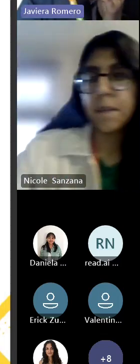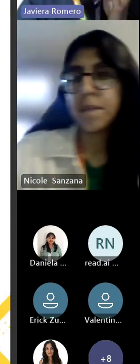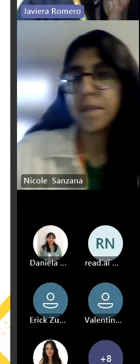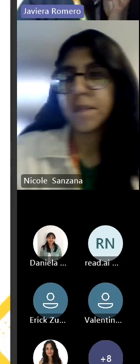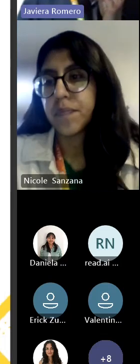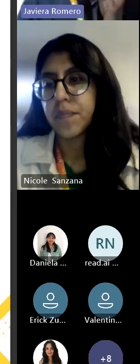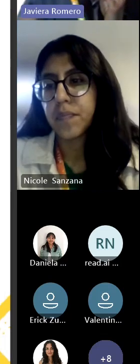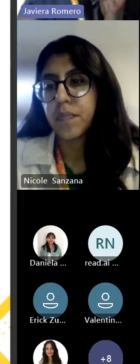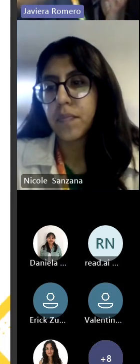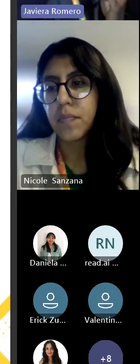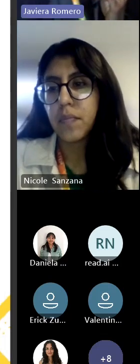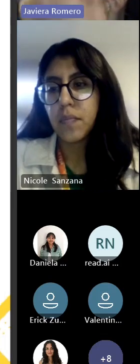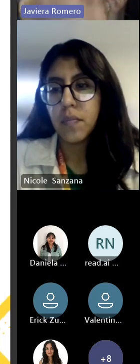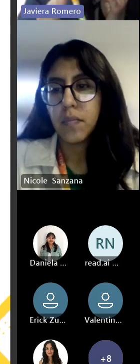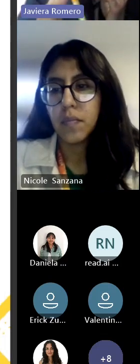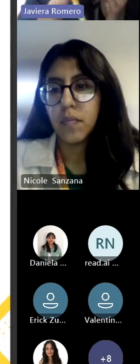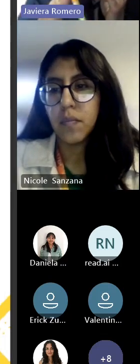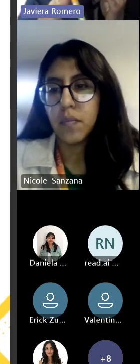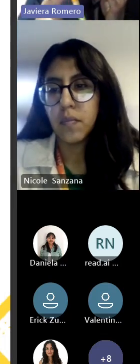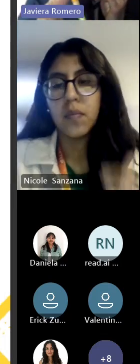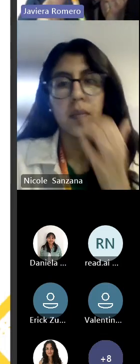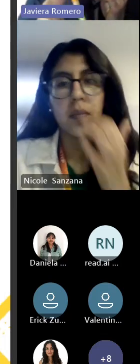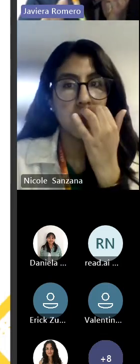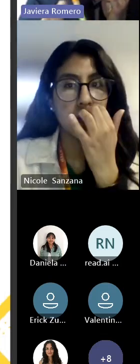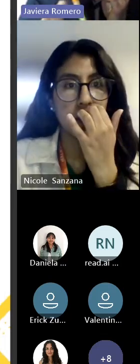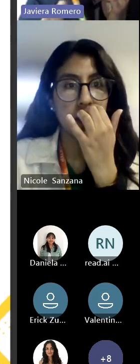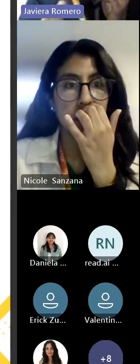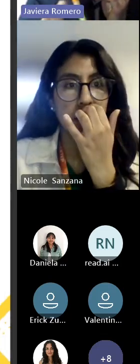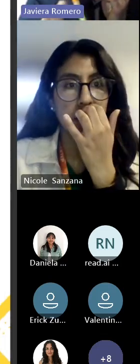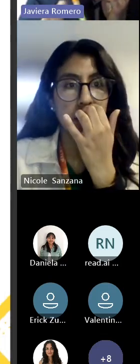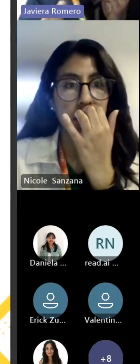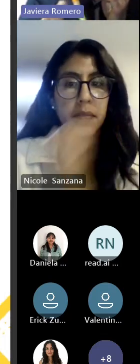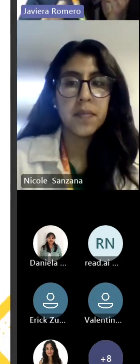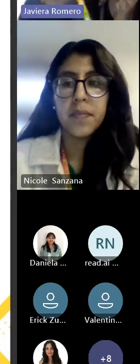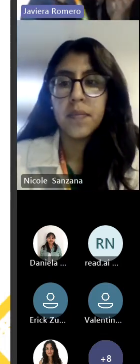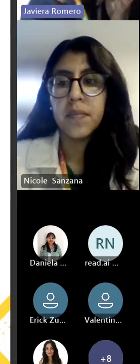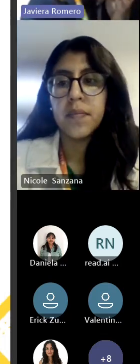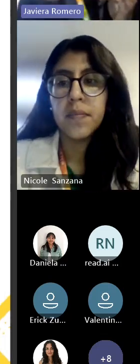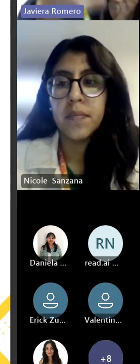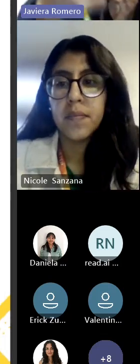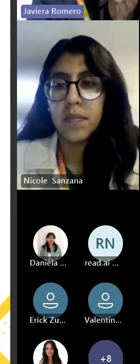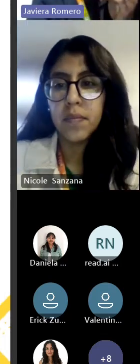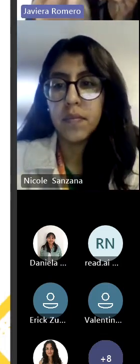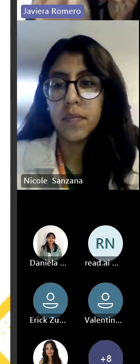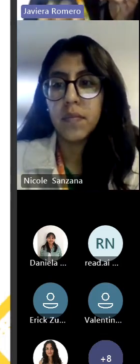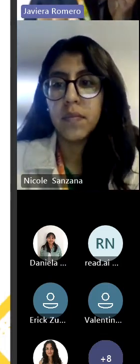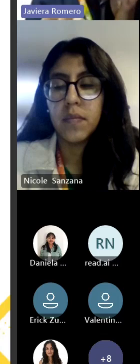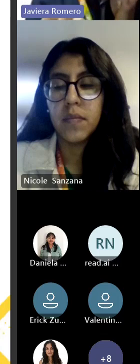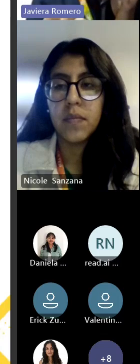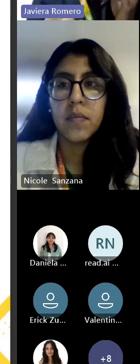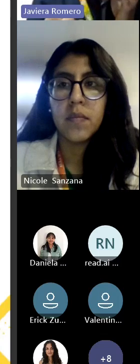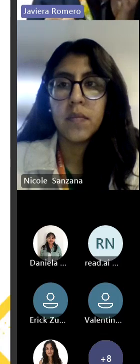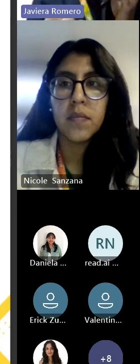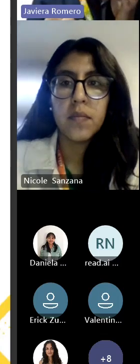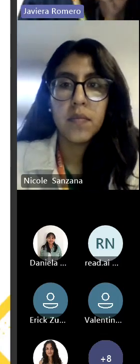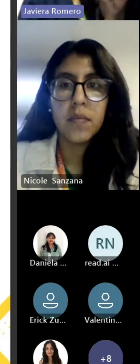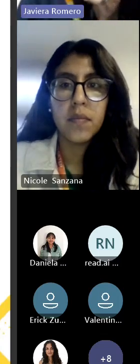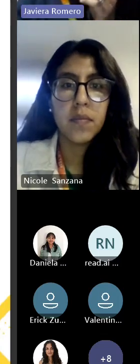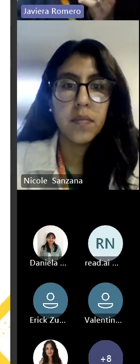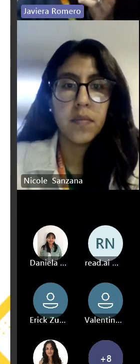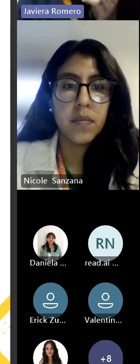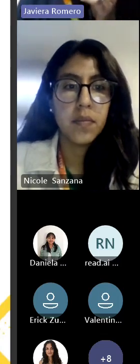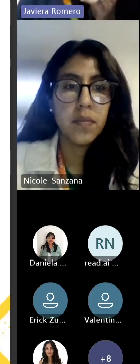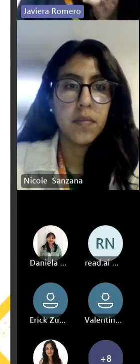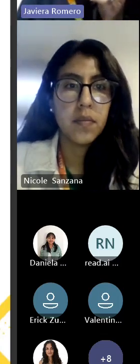¿cierto? 4 momentos diferentes en esta situación, cuando recién se conoce la información, viene